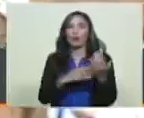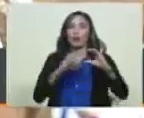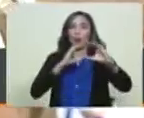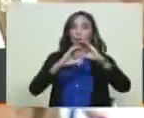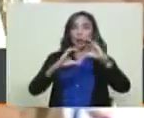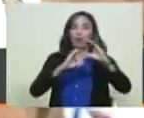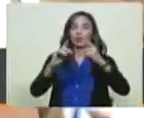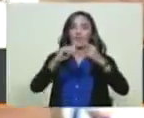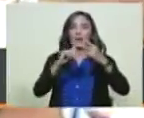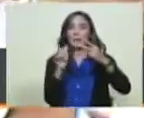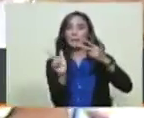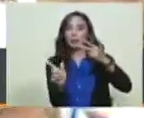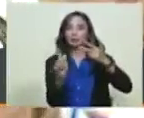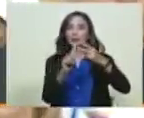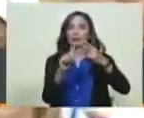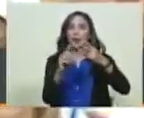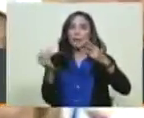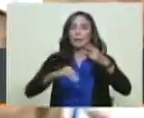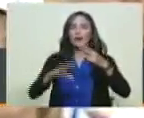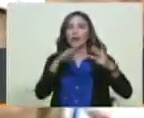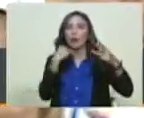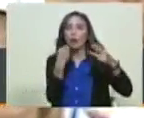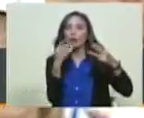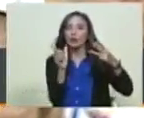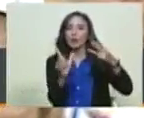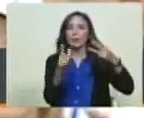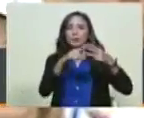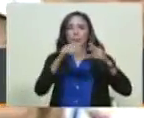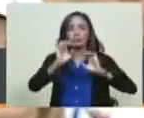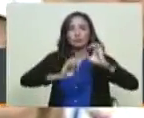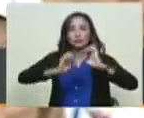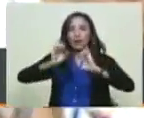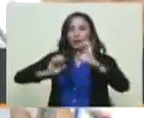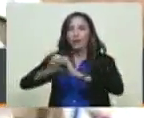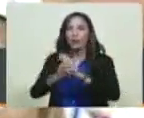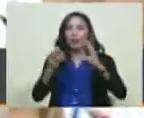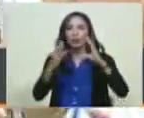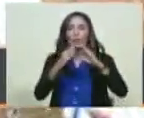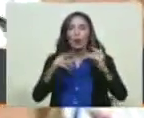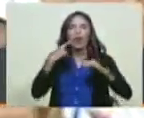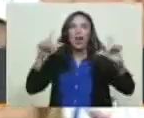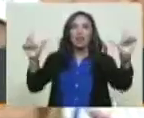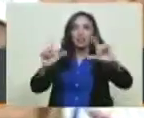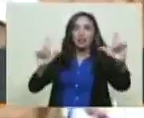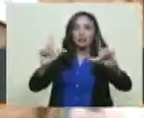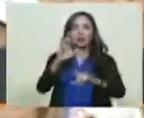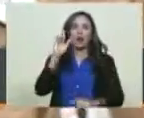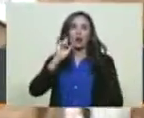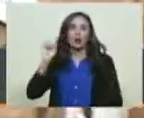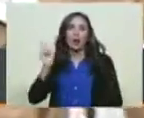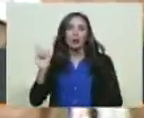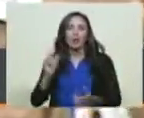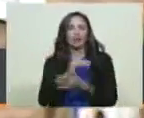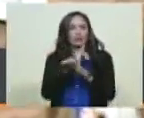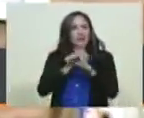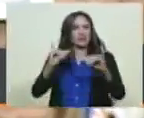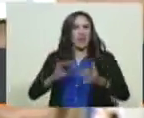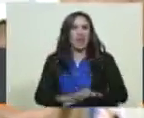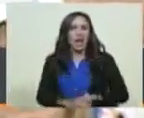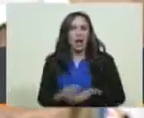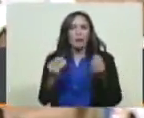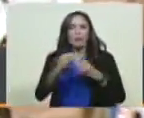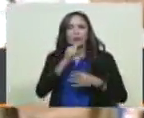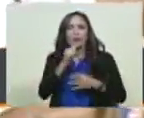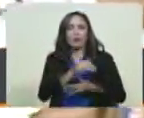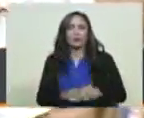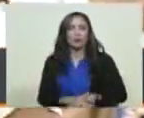peso y juventud del partido para que revisten toda la programación televisiva radial ya basta de reproducir